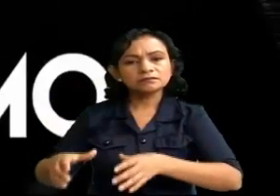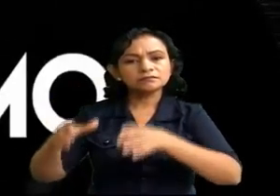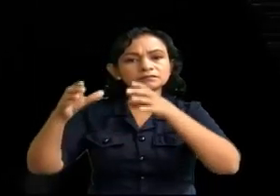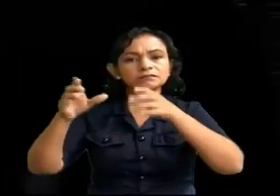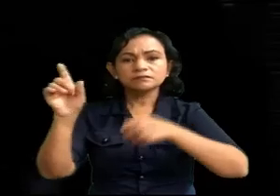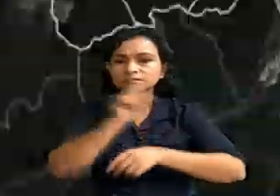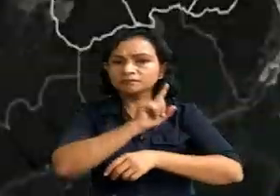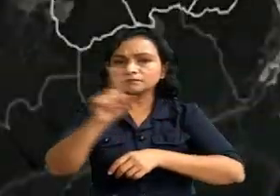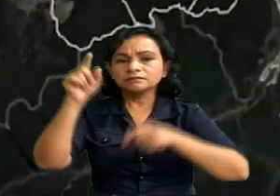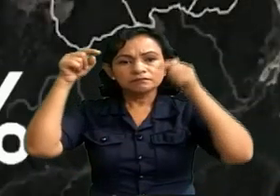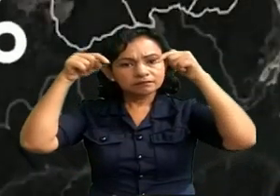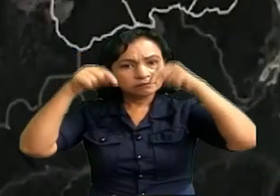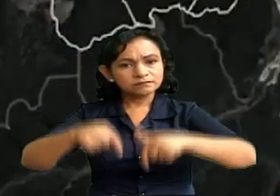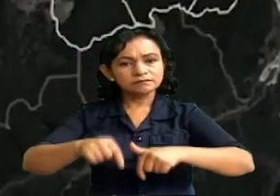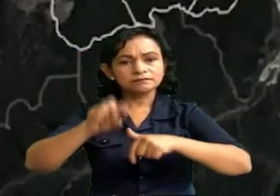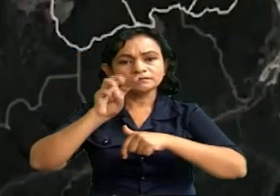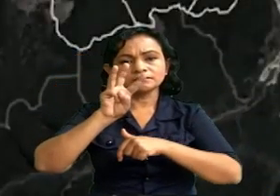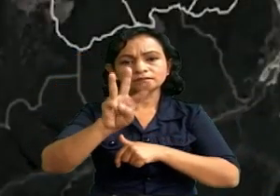la llevamos a